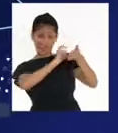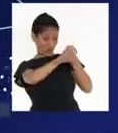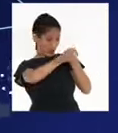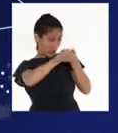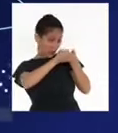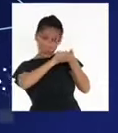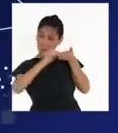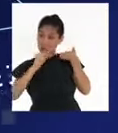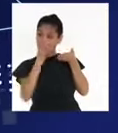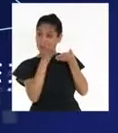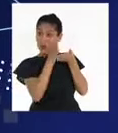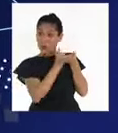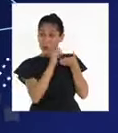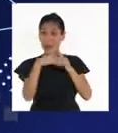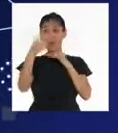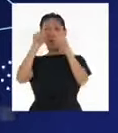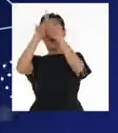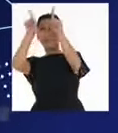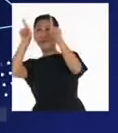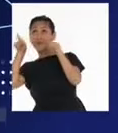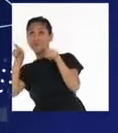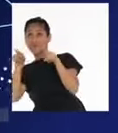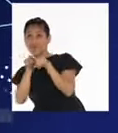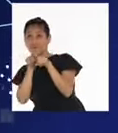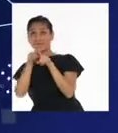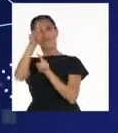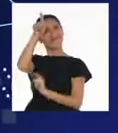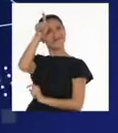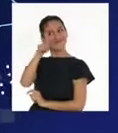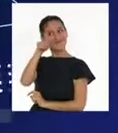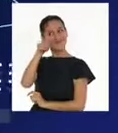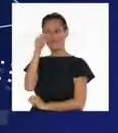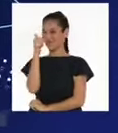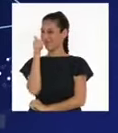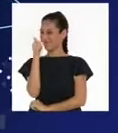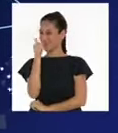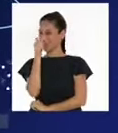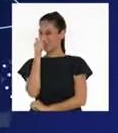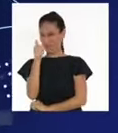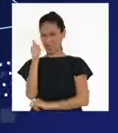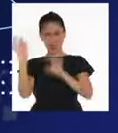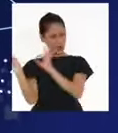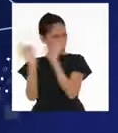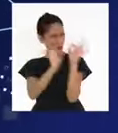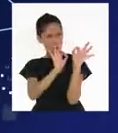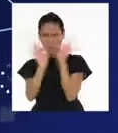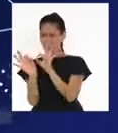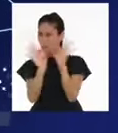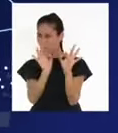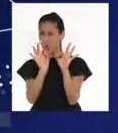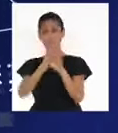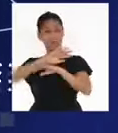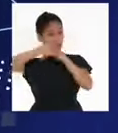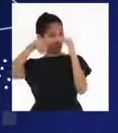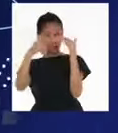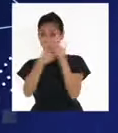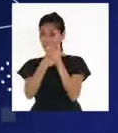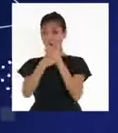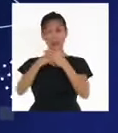palote. ¡Muy bien! Este proceso debe seguir hasta que se haya completado toda la columna